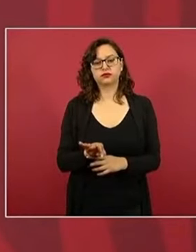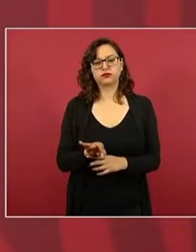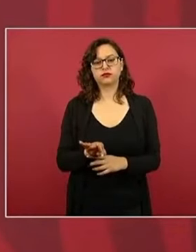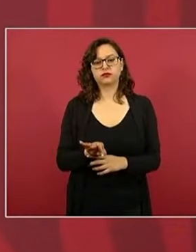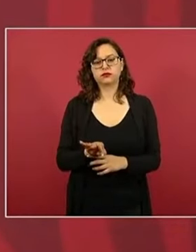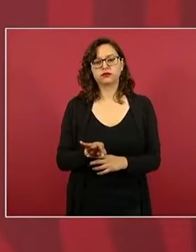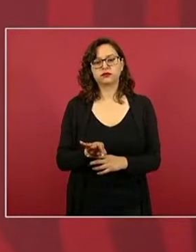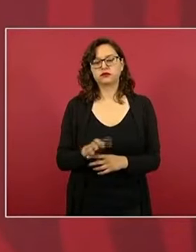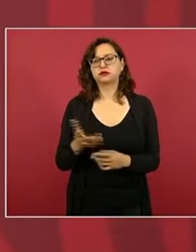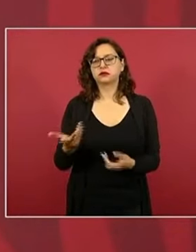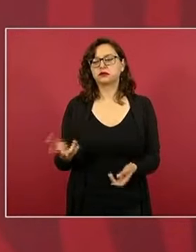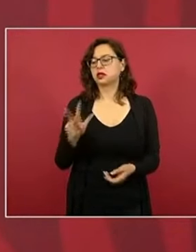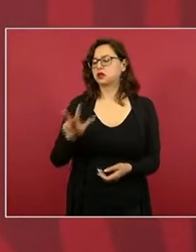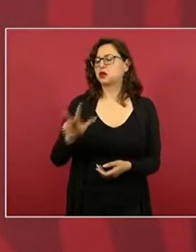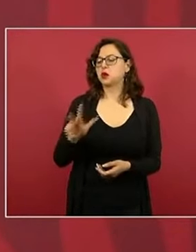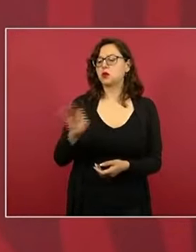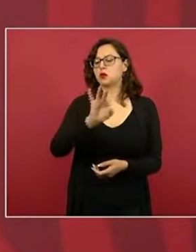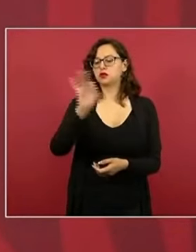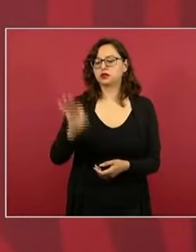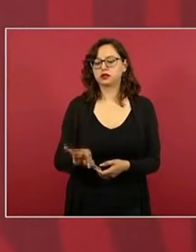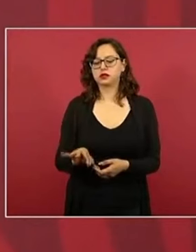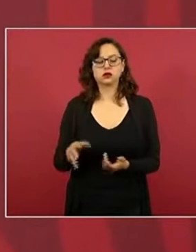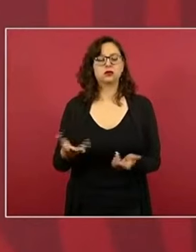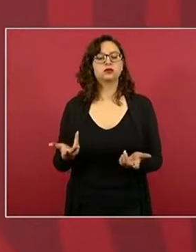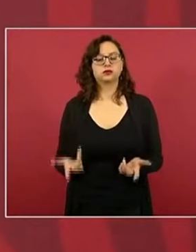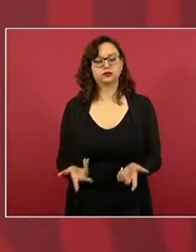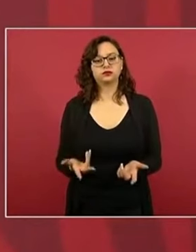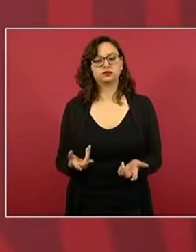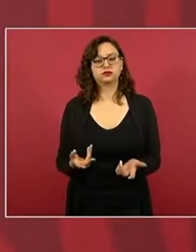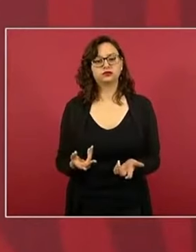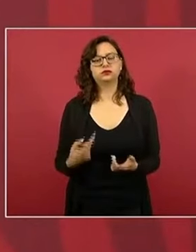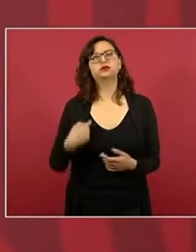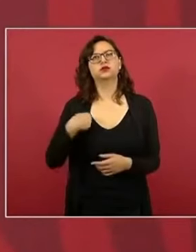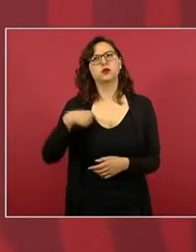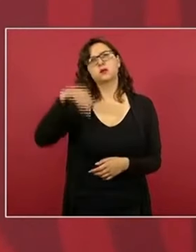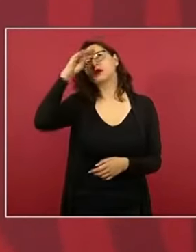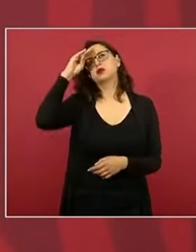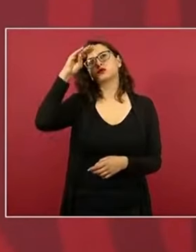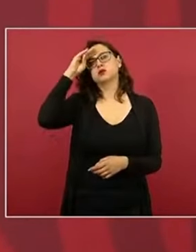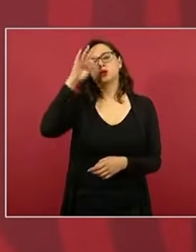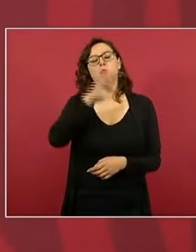casi 18%. Entonces, sí podría